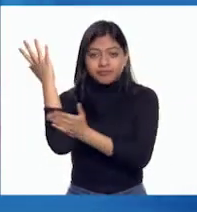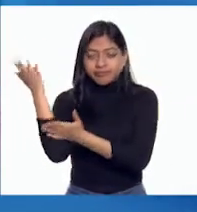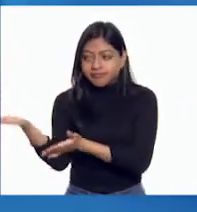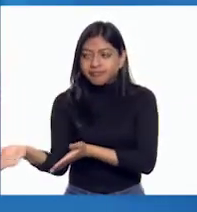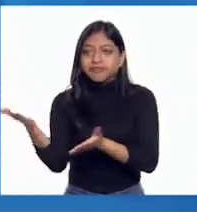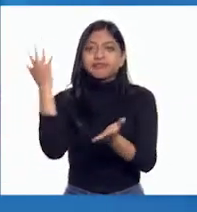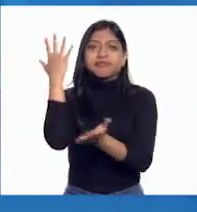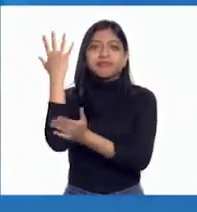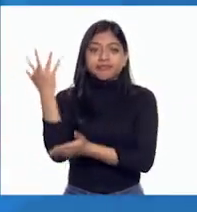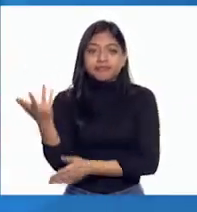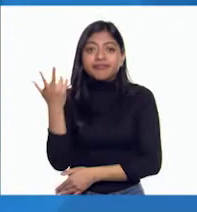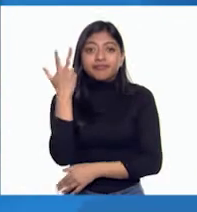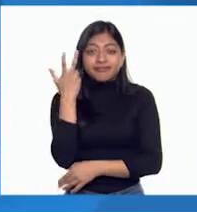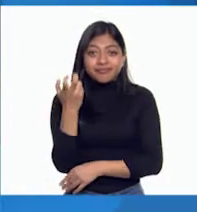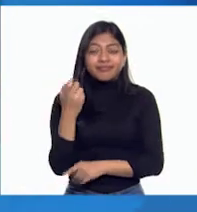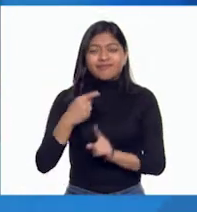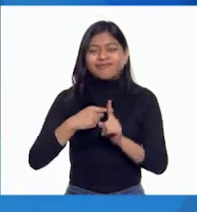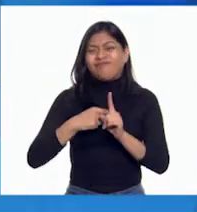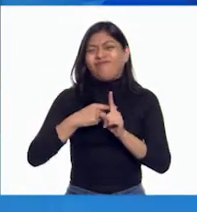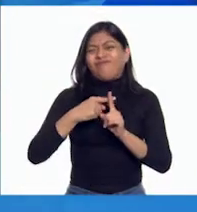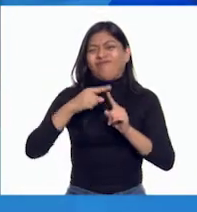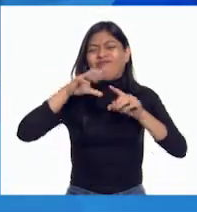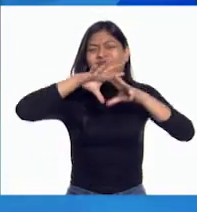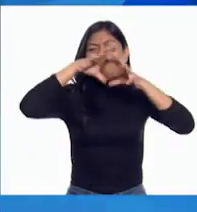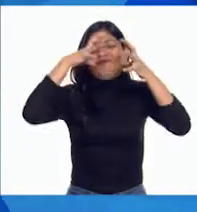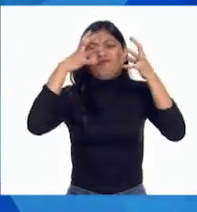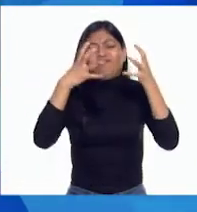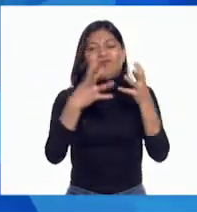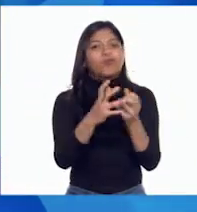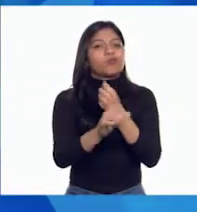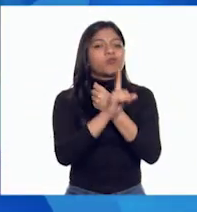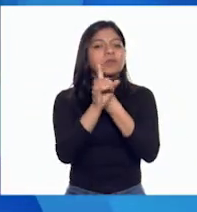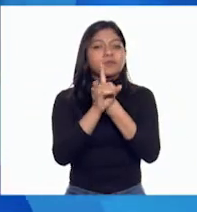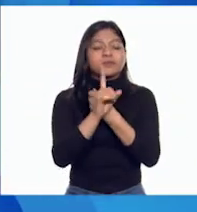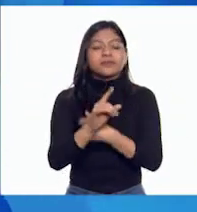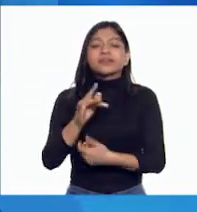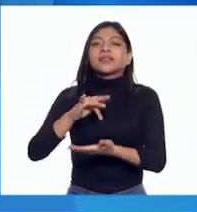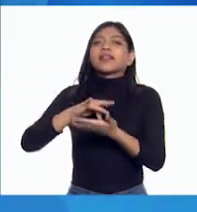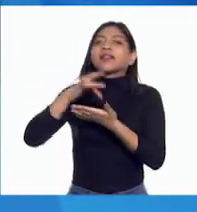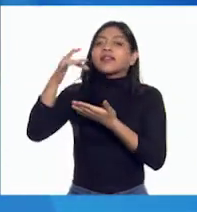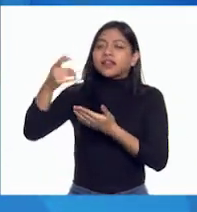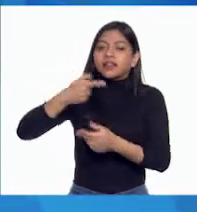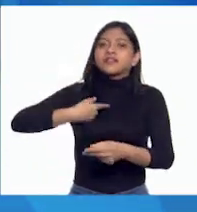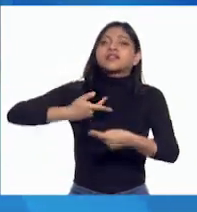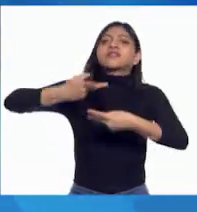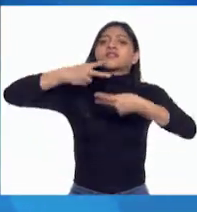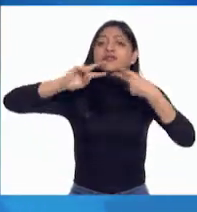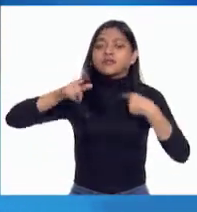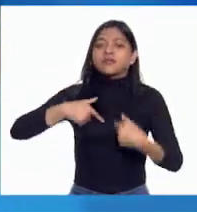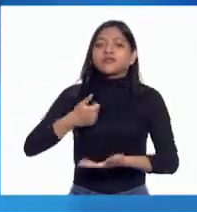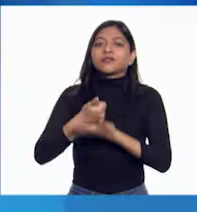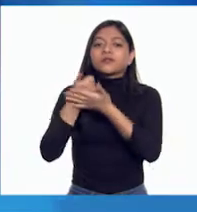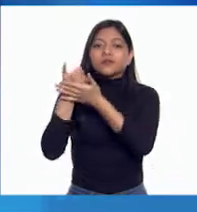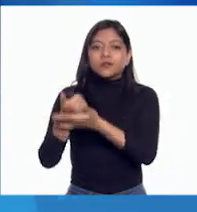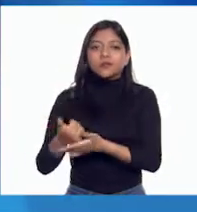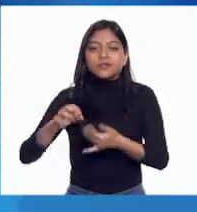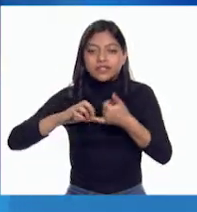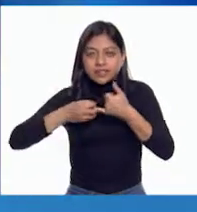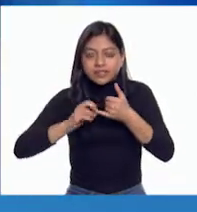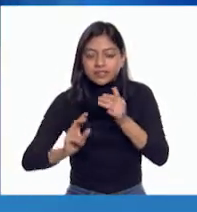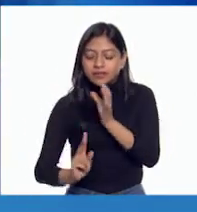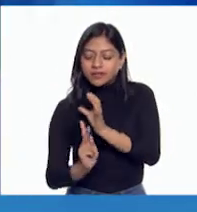se agrava el problema ambiental. Gracias. Ahora nos toca ayudarte a ti. Vamos a sembrar retoños y